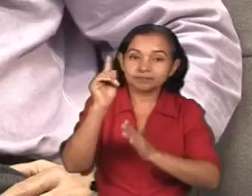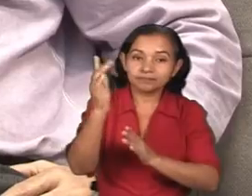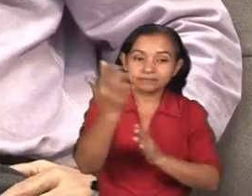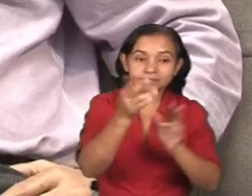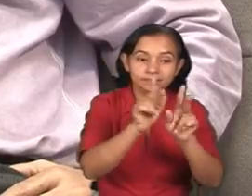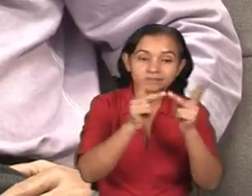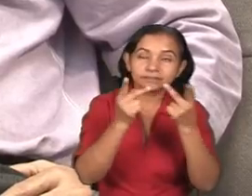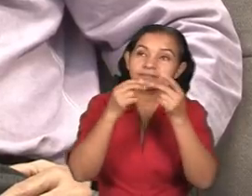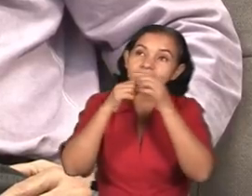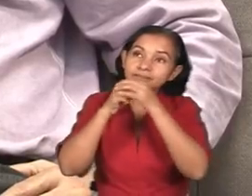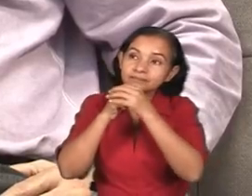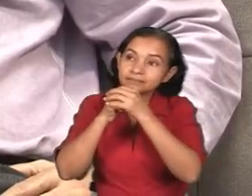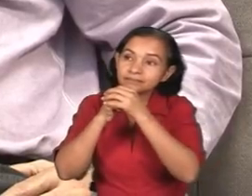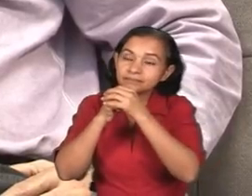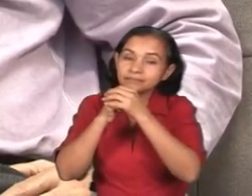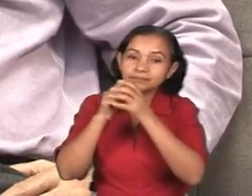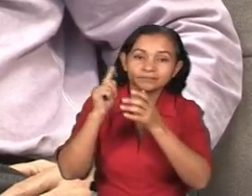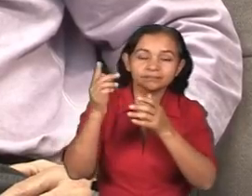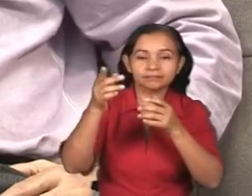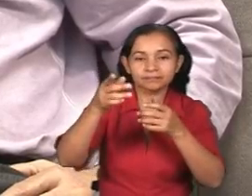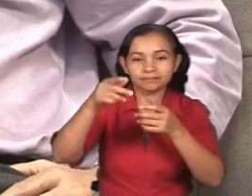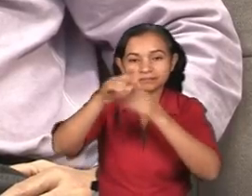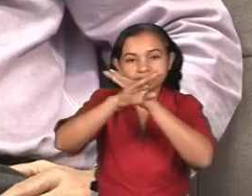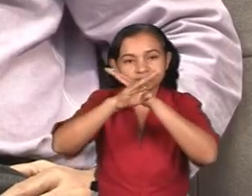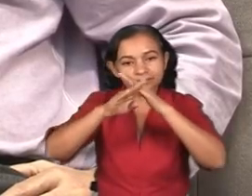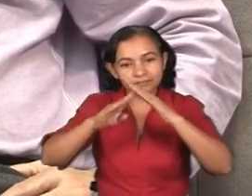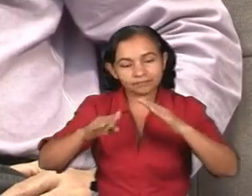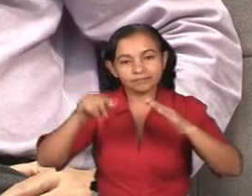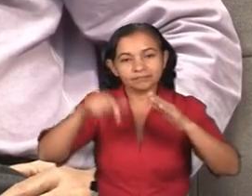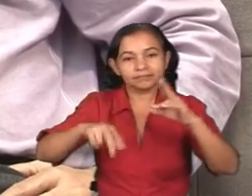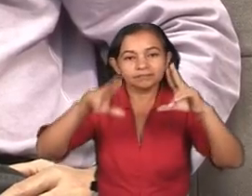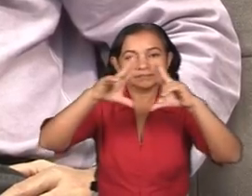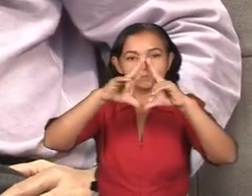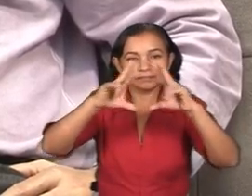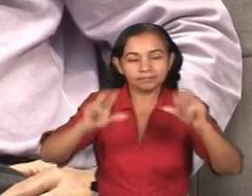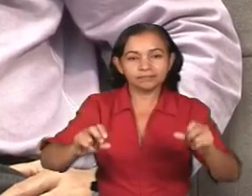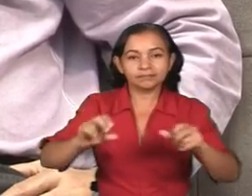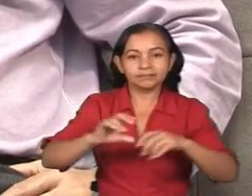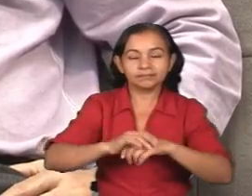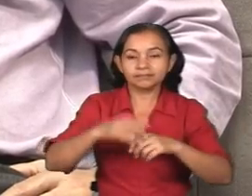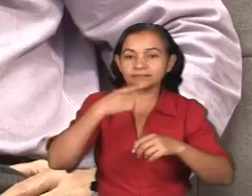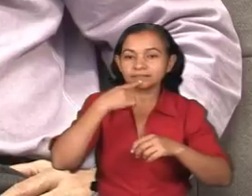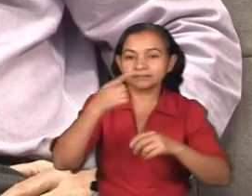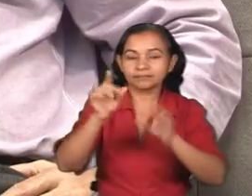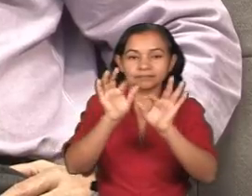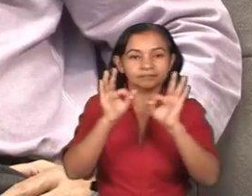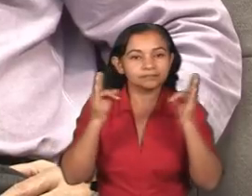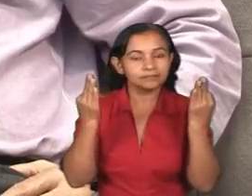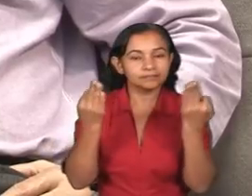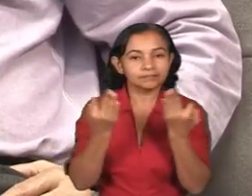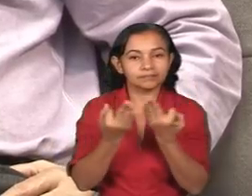pueblo para que la paz reine, y esos son nuestros mayores deseos, y también decirle a nuestra familia